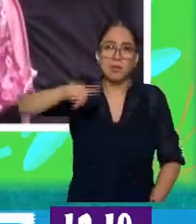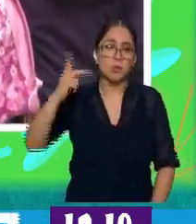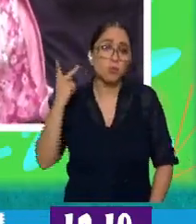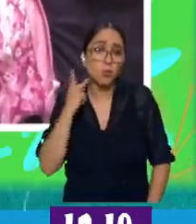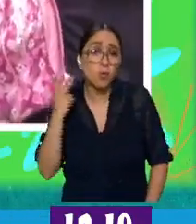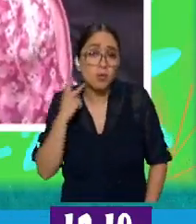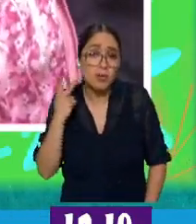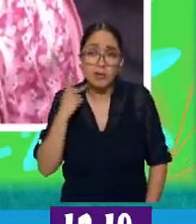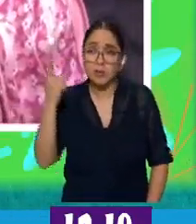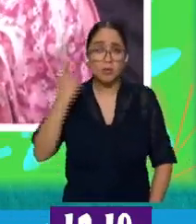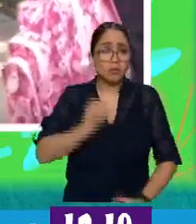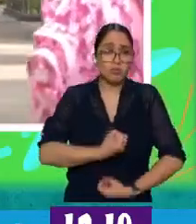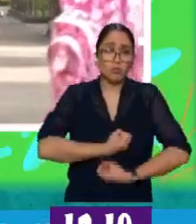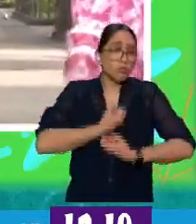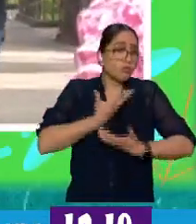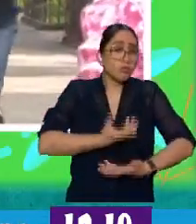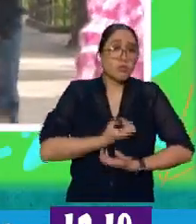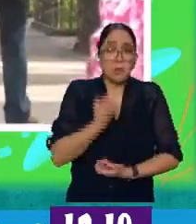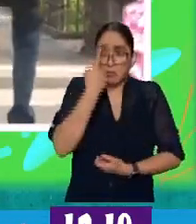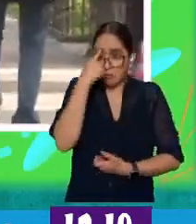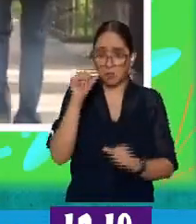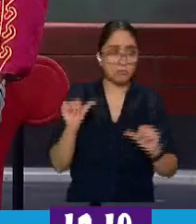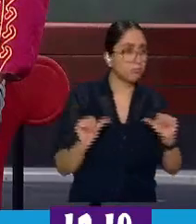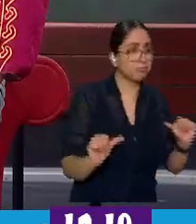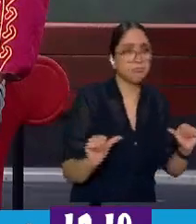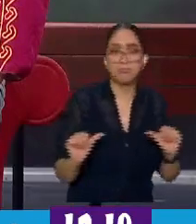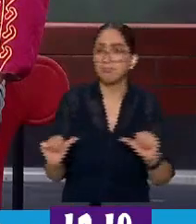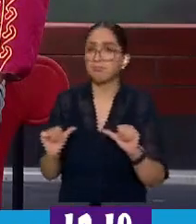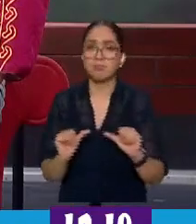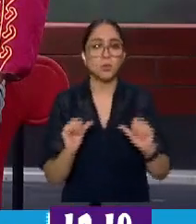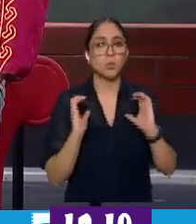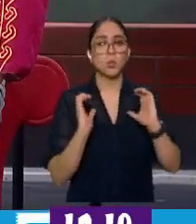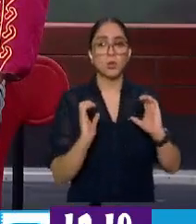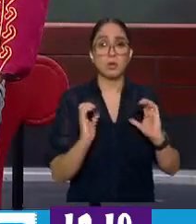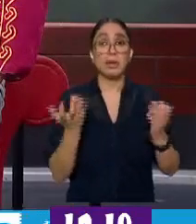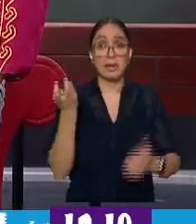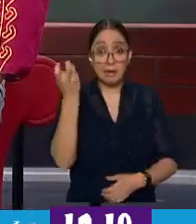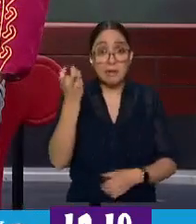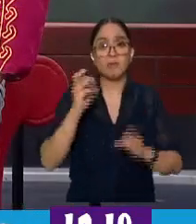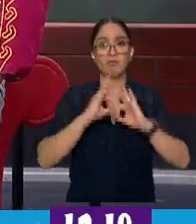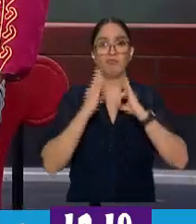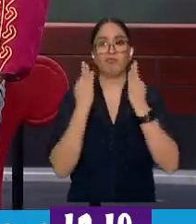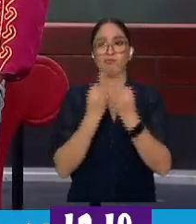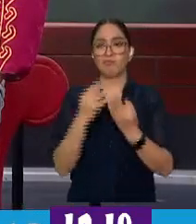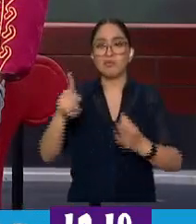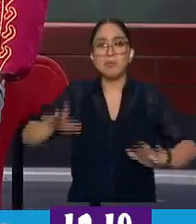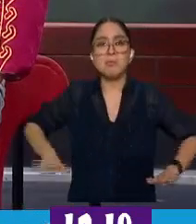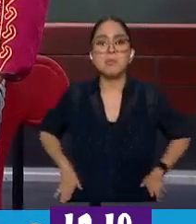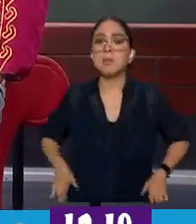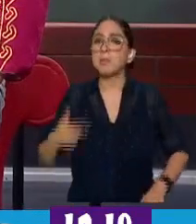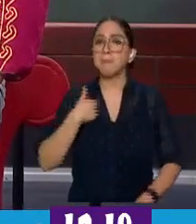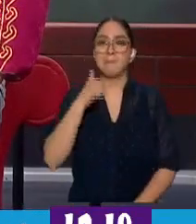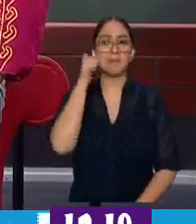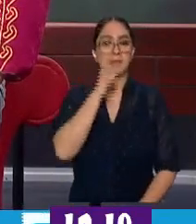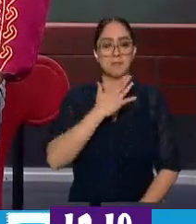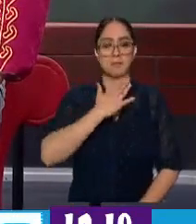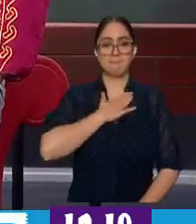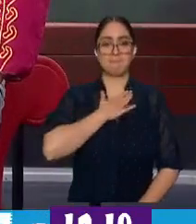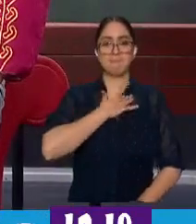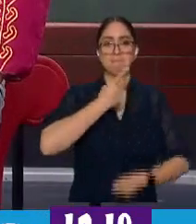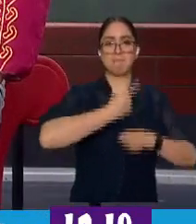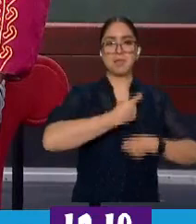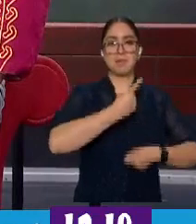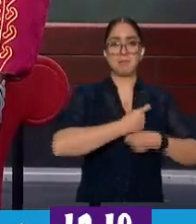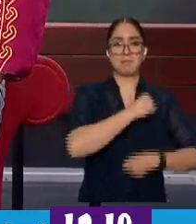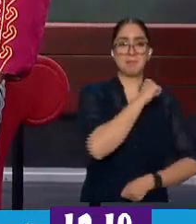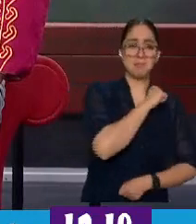mala onda, es la manera de sobrevivir, y es por estos mecanismos de que es primero yo y luego ahí vemos los demás a